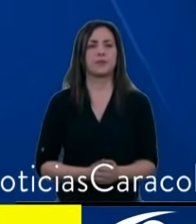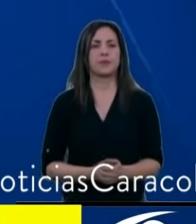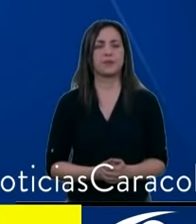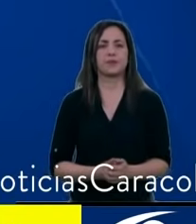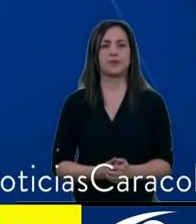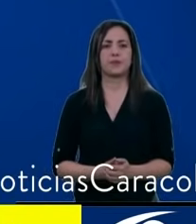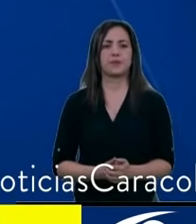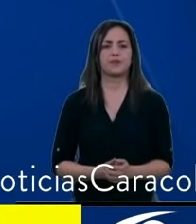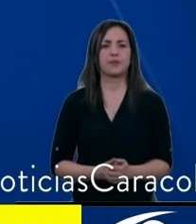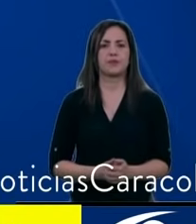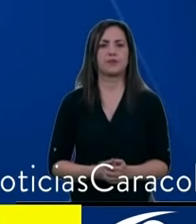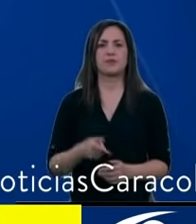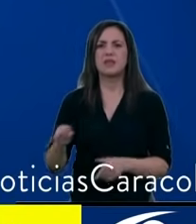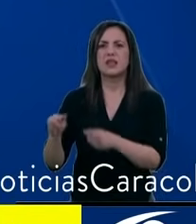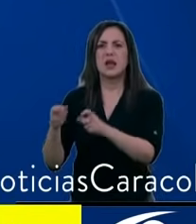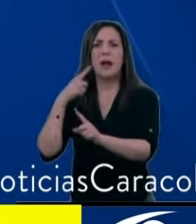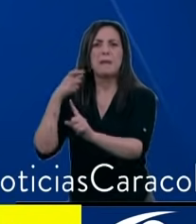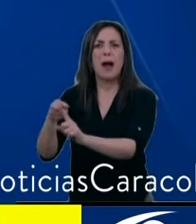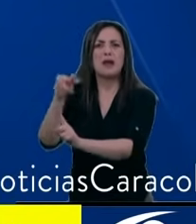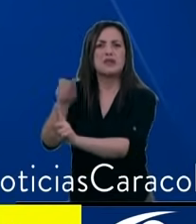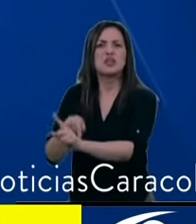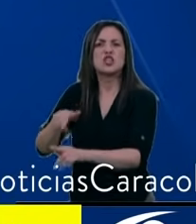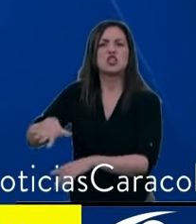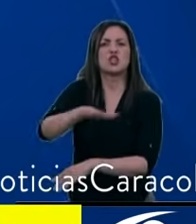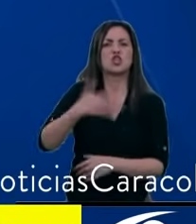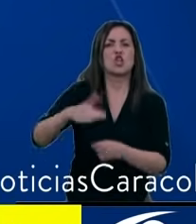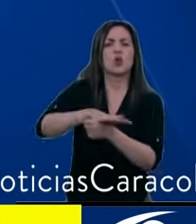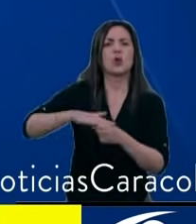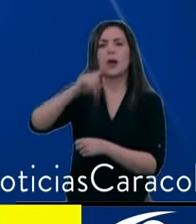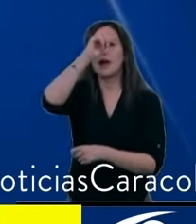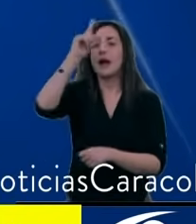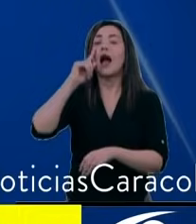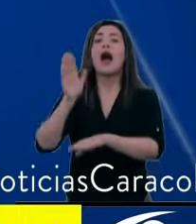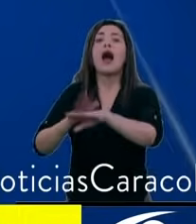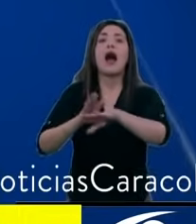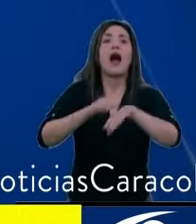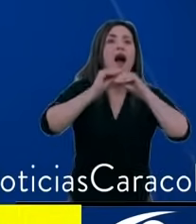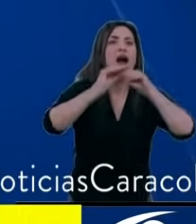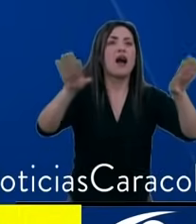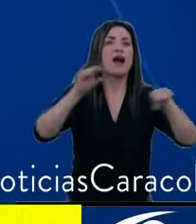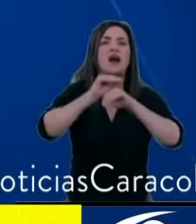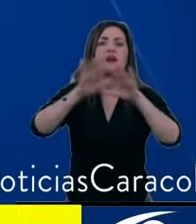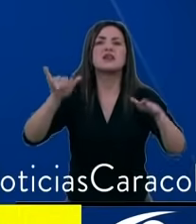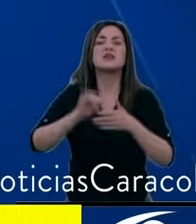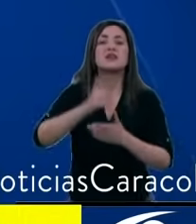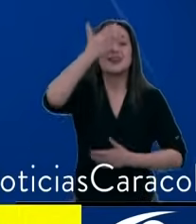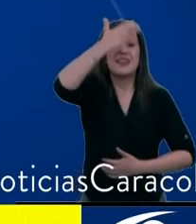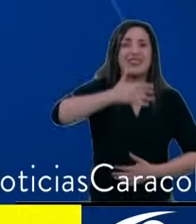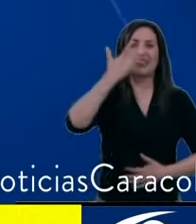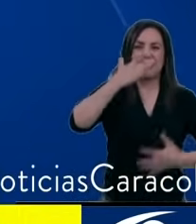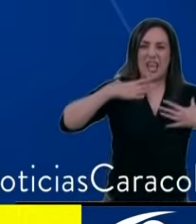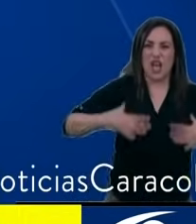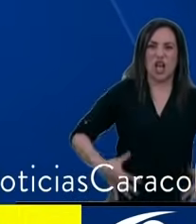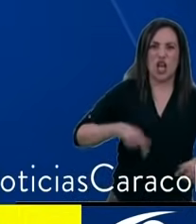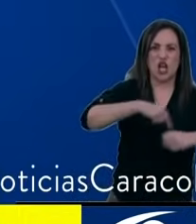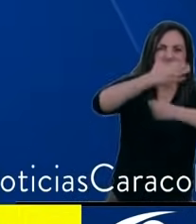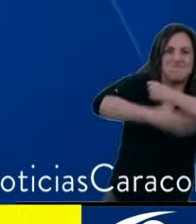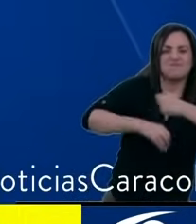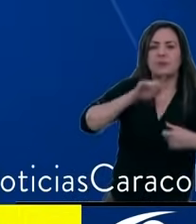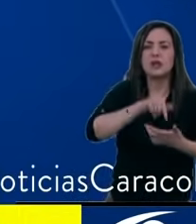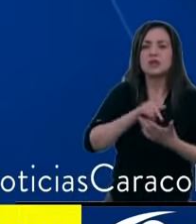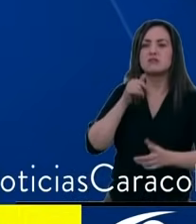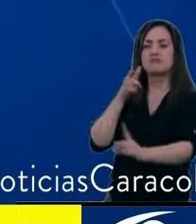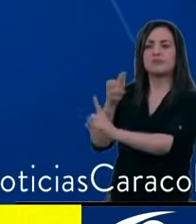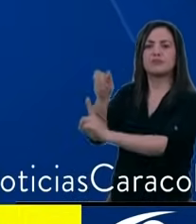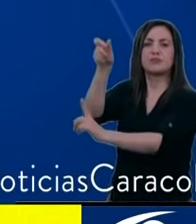Me acaban de matar a un muchacho acá en Madrid. Atención, el ESMAD acaba de matar a un compañero acá en